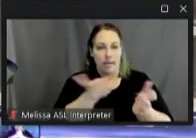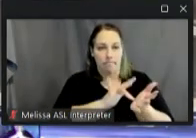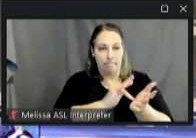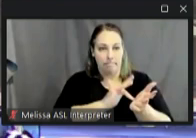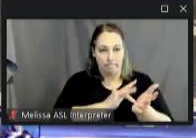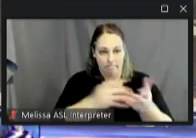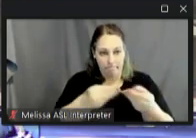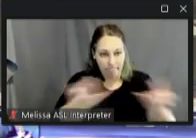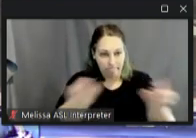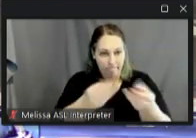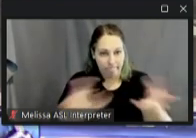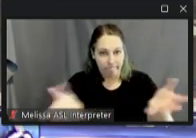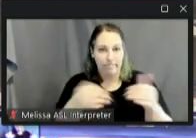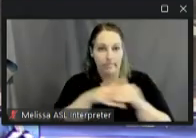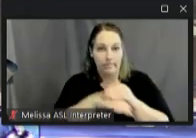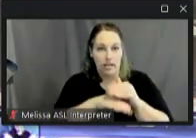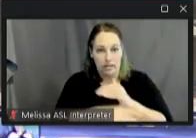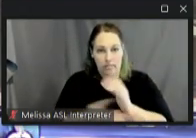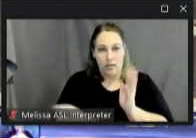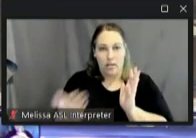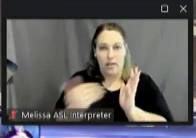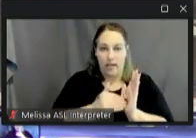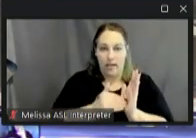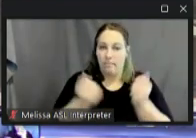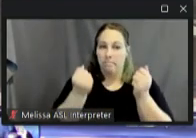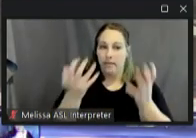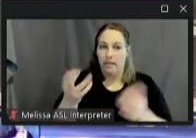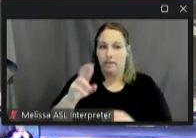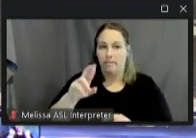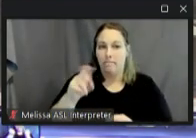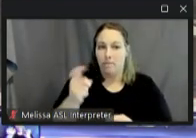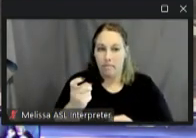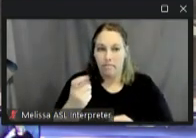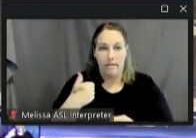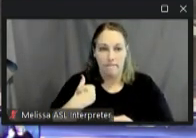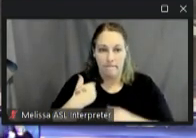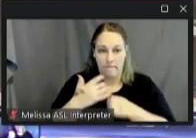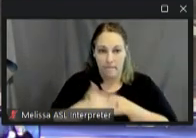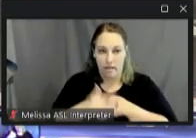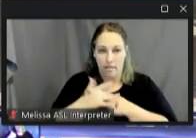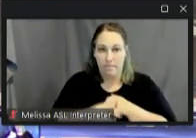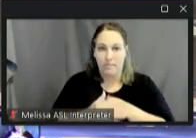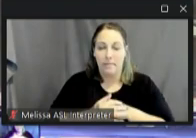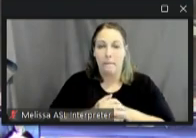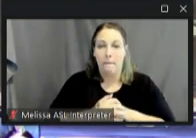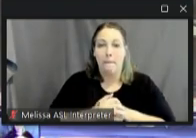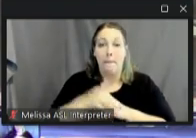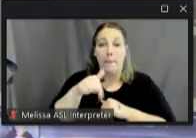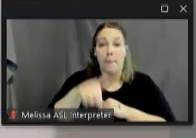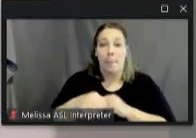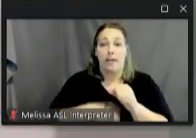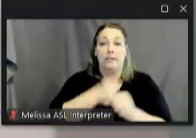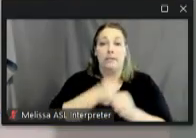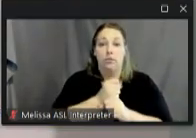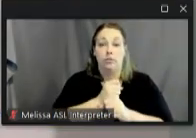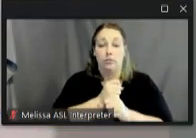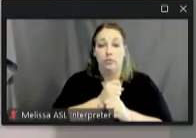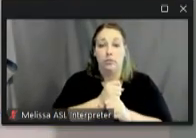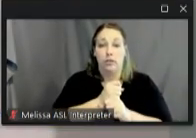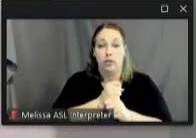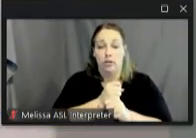las cadenas farmacéuticas, y este año en la programación de métodos anticonceptivos para los años